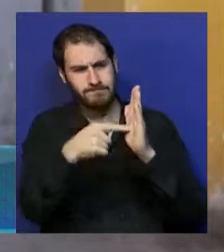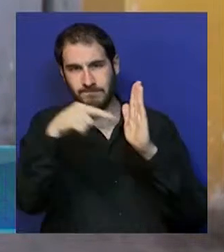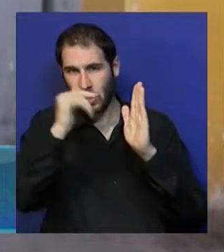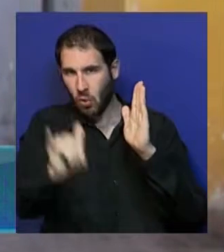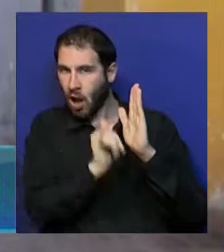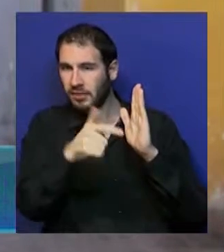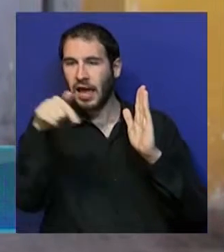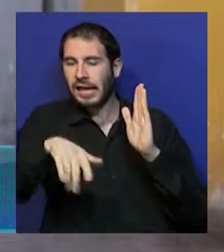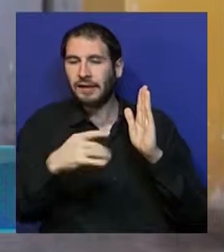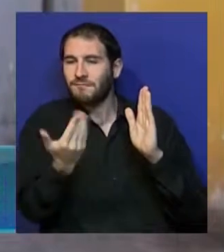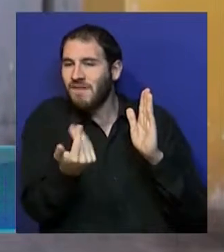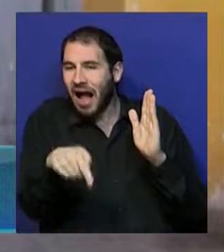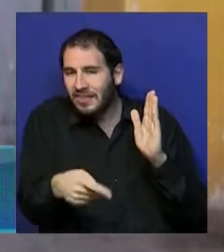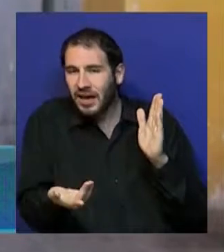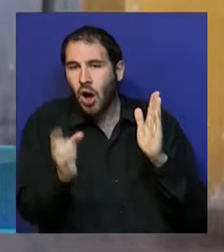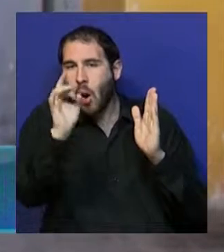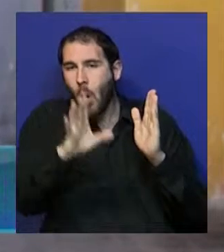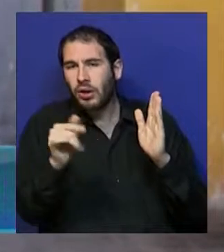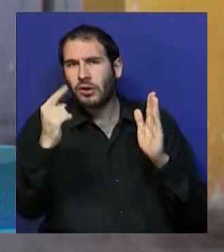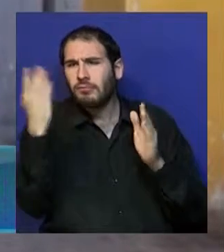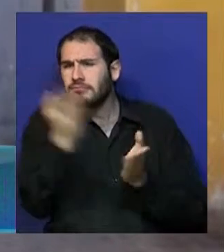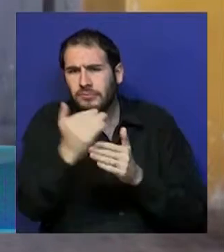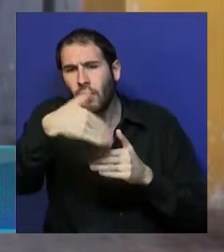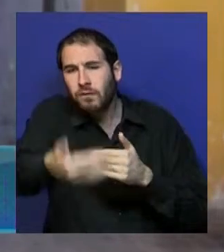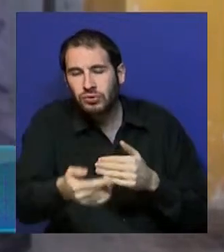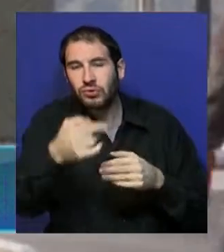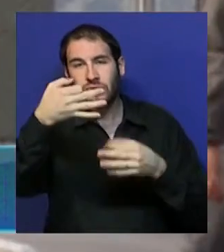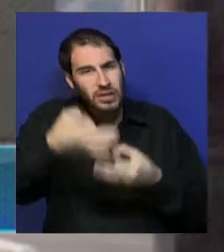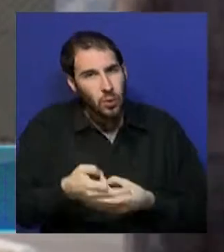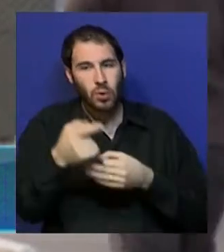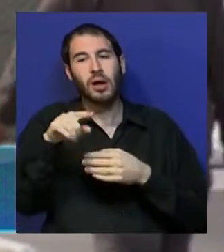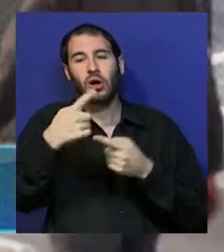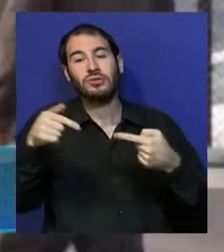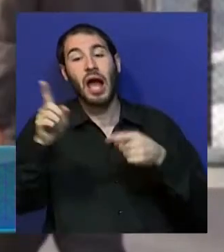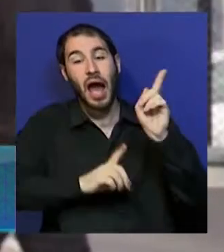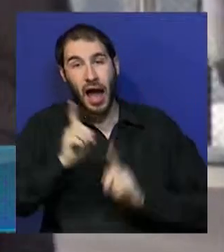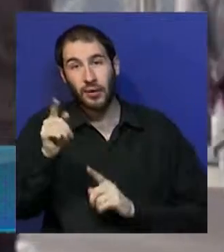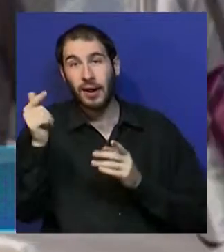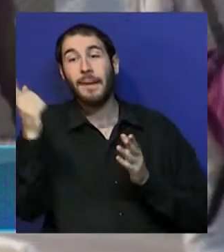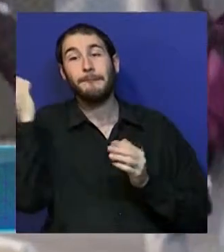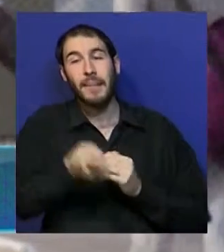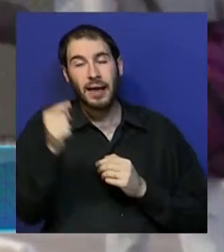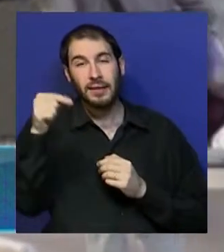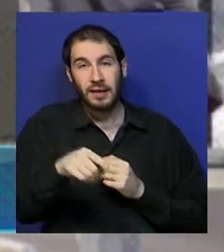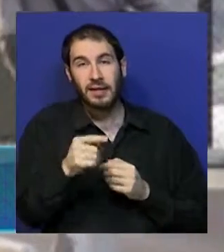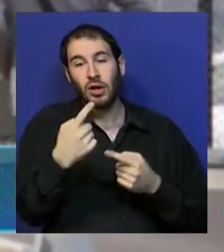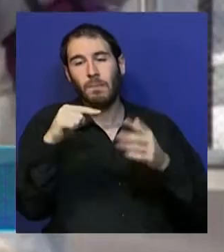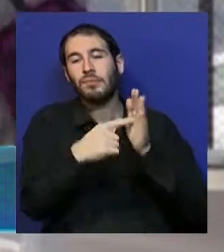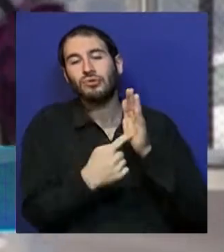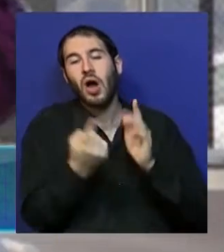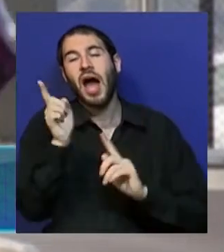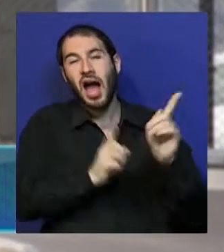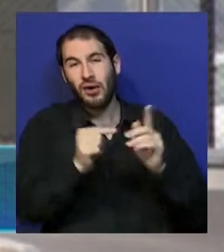es suficiente el pronóstico de pena, de cumplimiento efectivo, que son algunas de las cosas que establece algunos de los incisos que